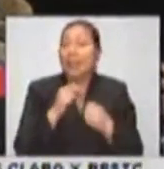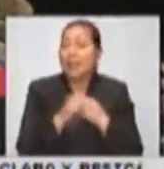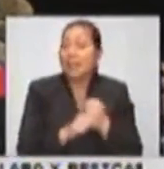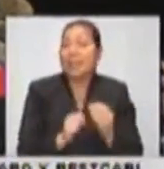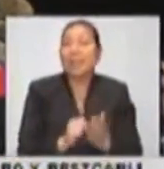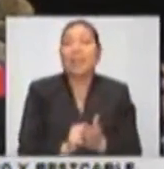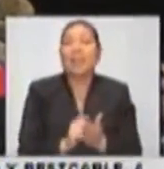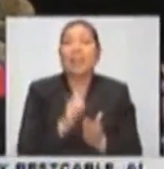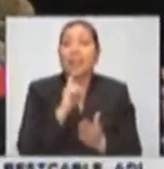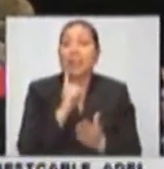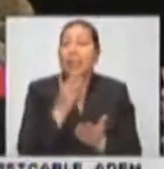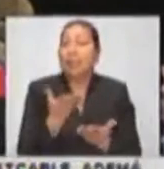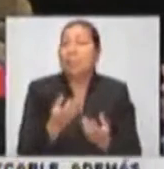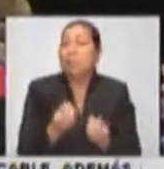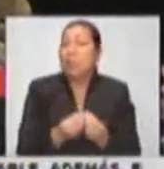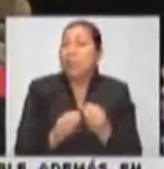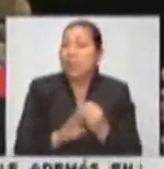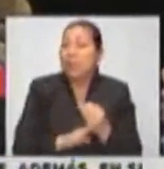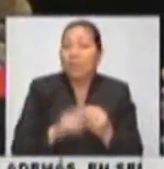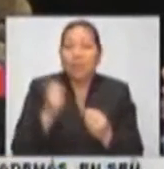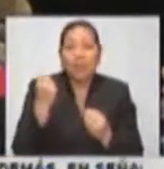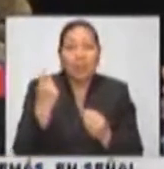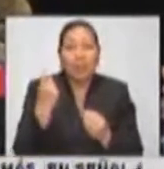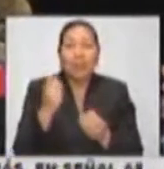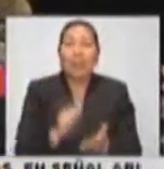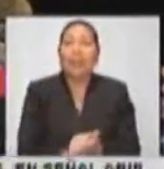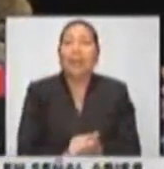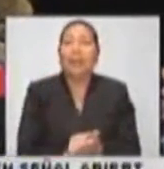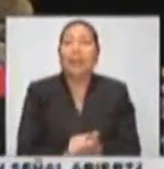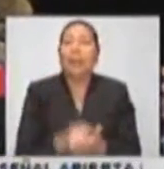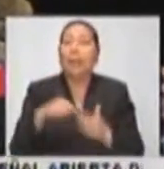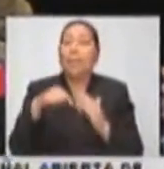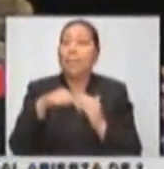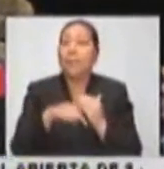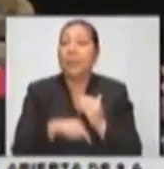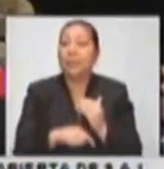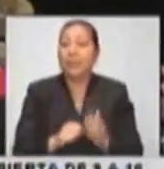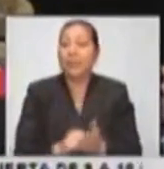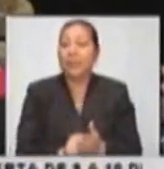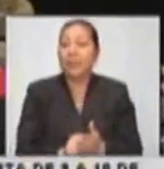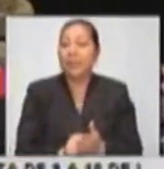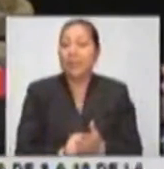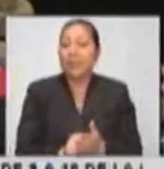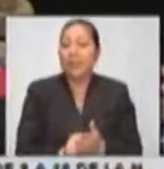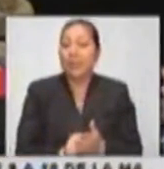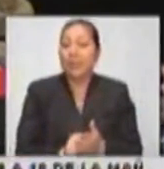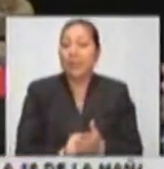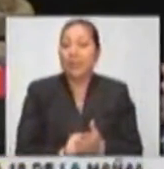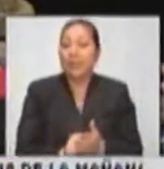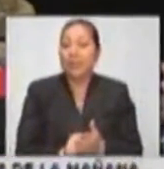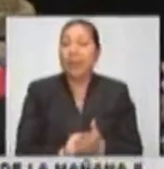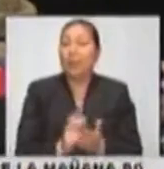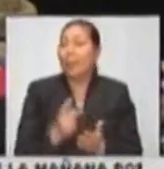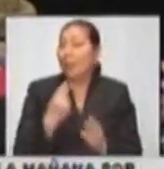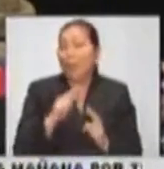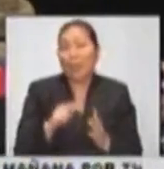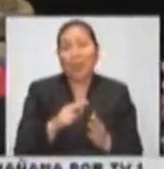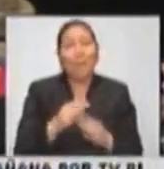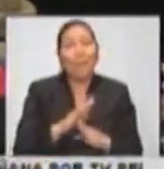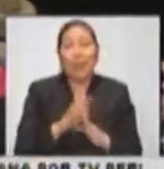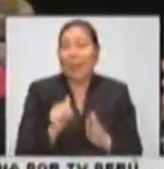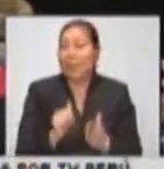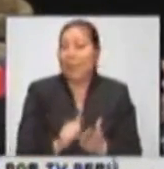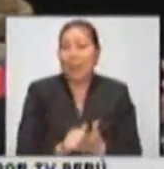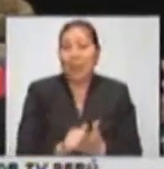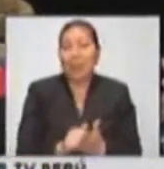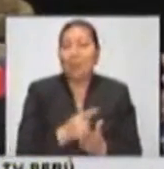nacionales están muy, muy por debajo del entendimiento de la profundización de temas. Y no lo voy a leer ahora todos, pero